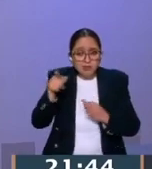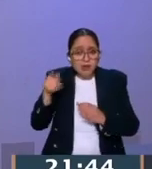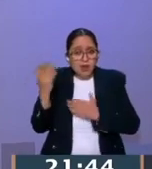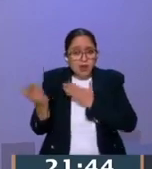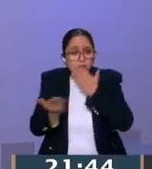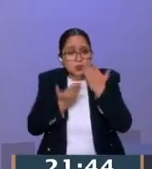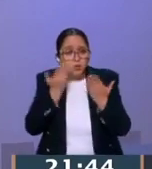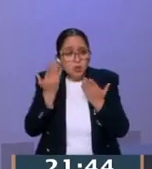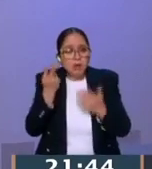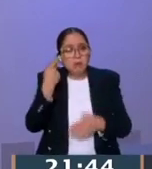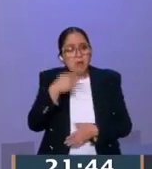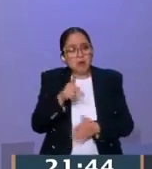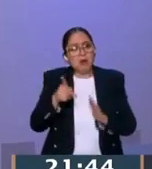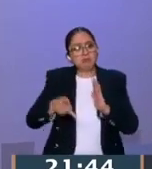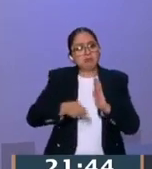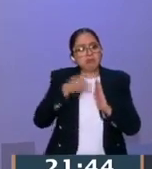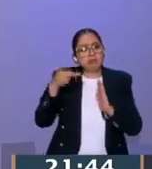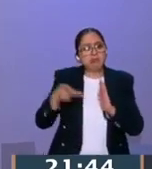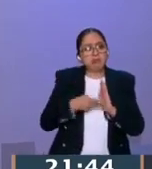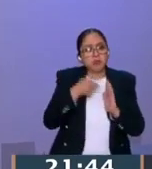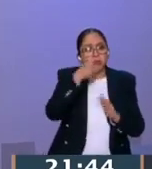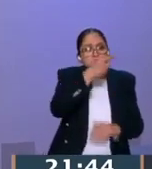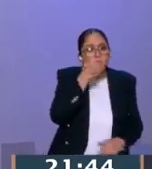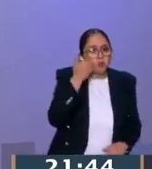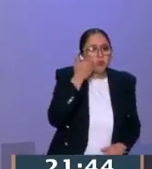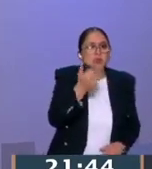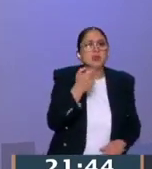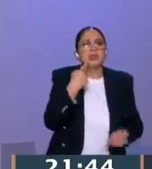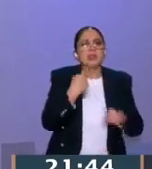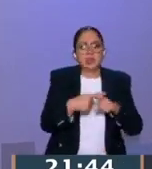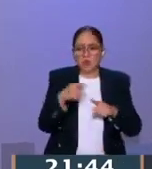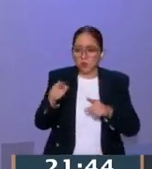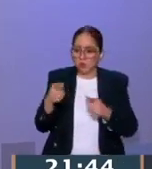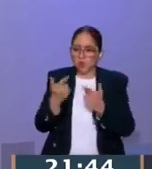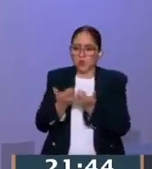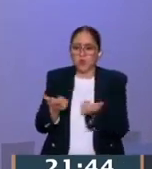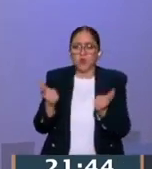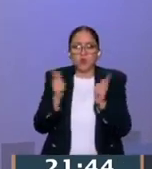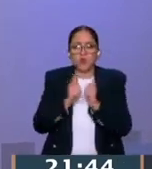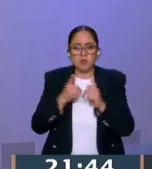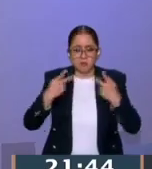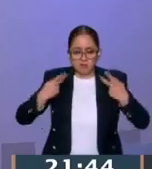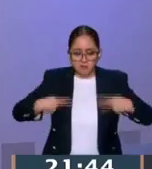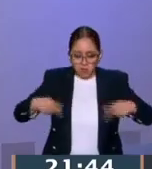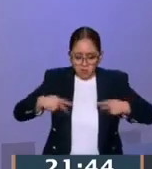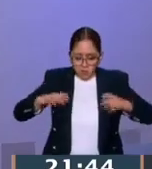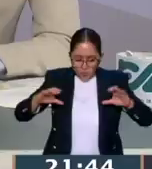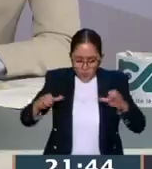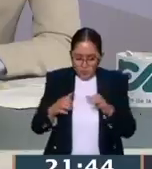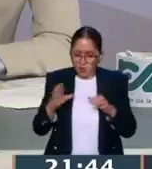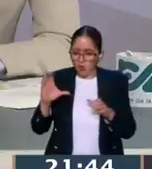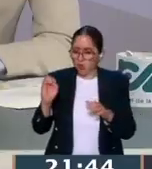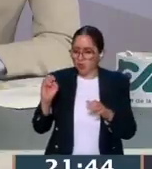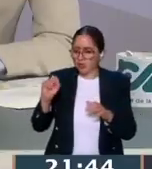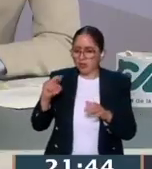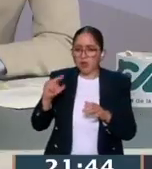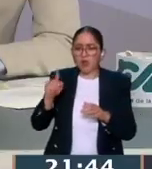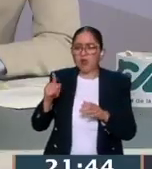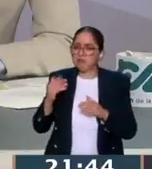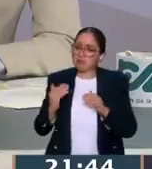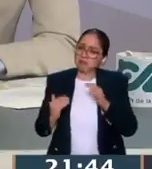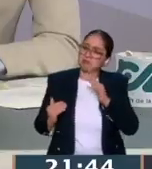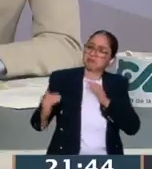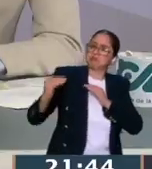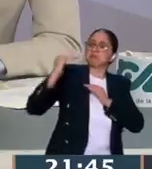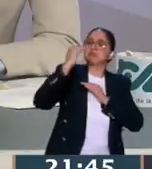ya se está viendo por parte de este grupo de conservadores, se puede llamar, que se coloca por encima del